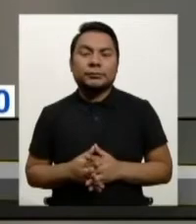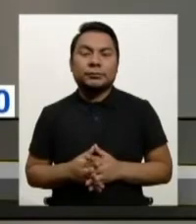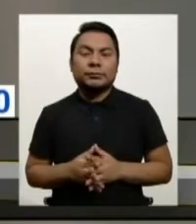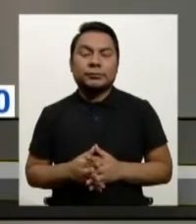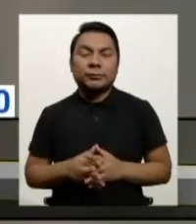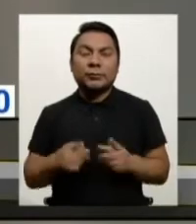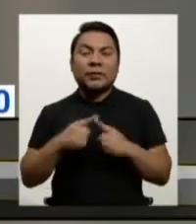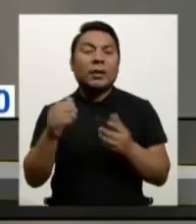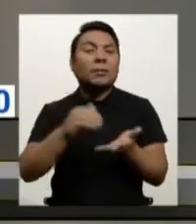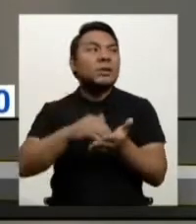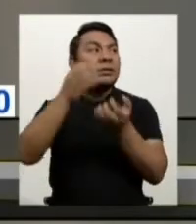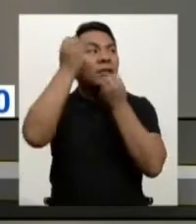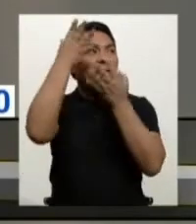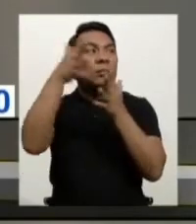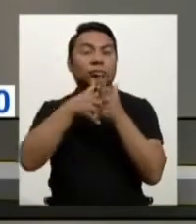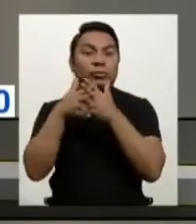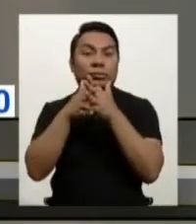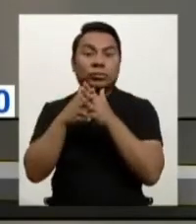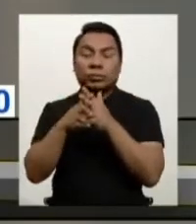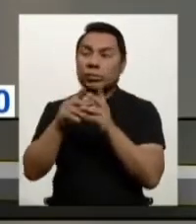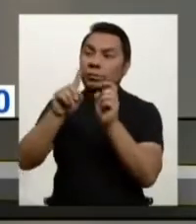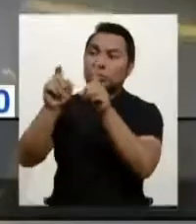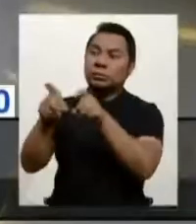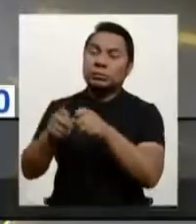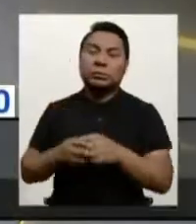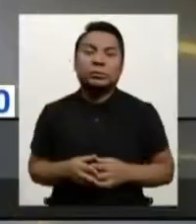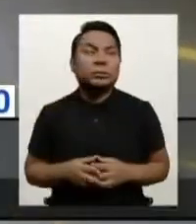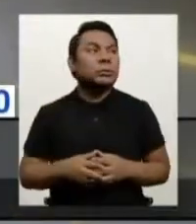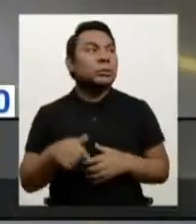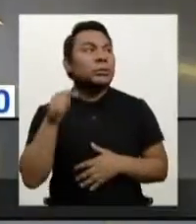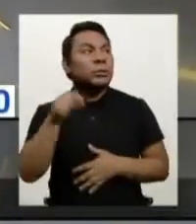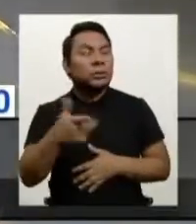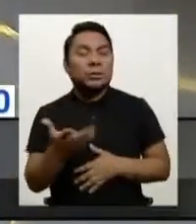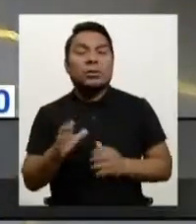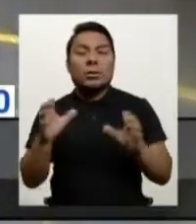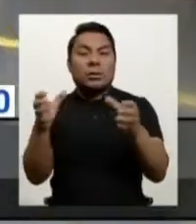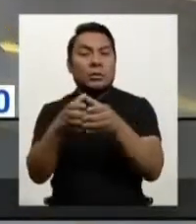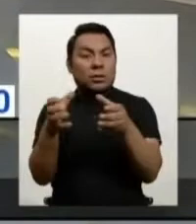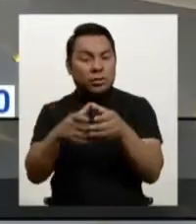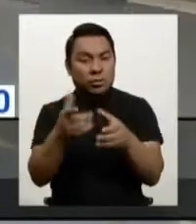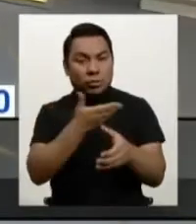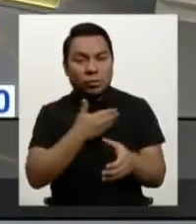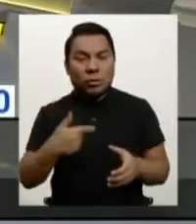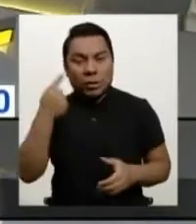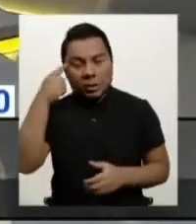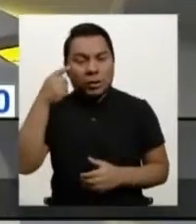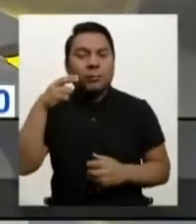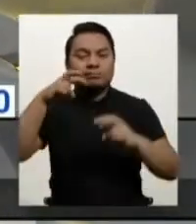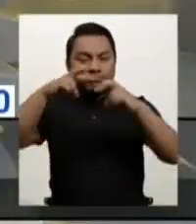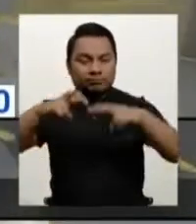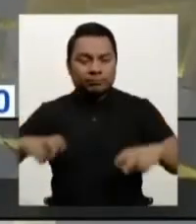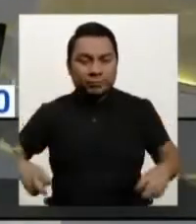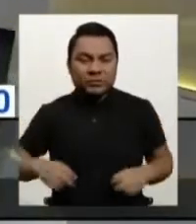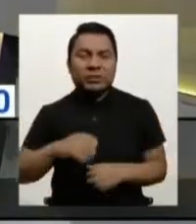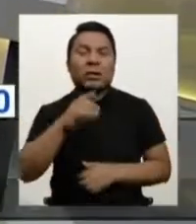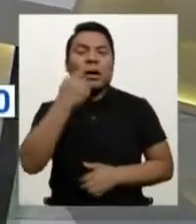¿Tenemos más información de Estados Unidos? Los republicanos abren investigaciones contra Clinton y